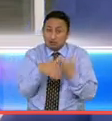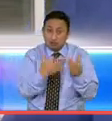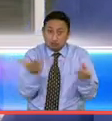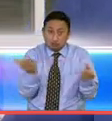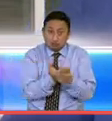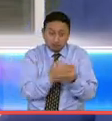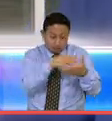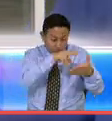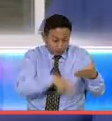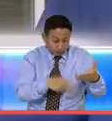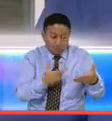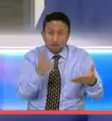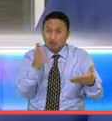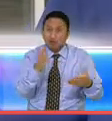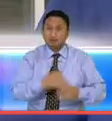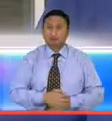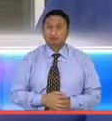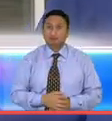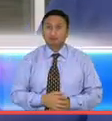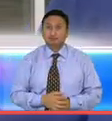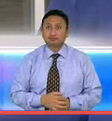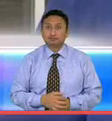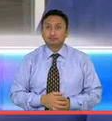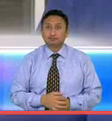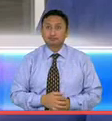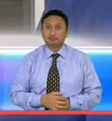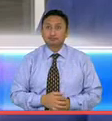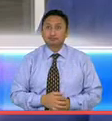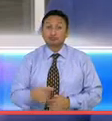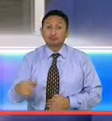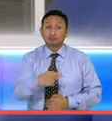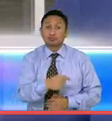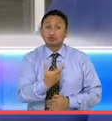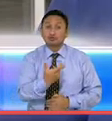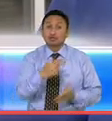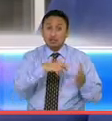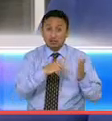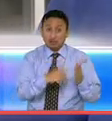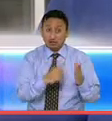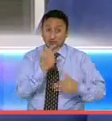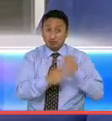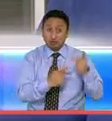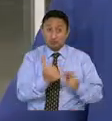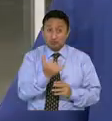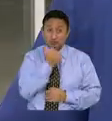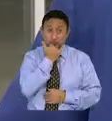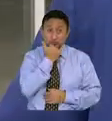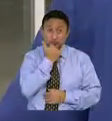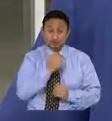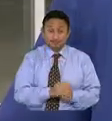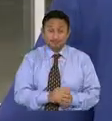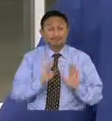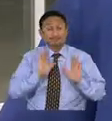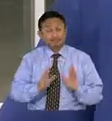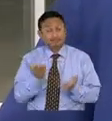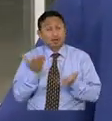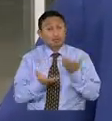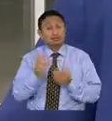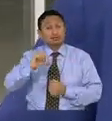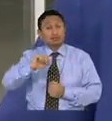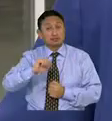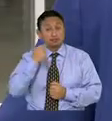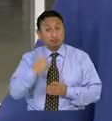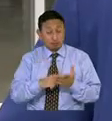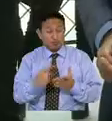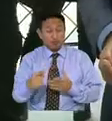documentos judiciales, en todos los expedientes judiciales. ¿Sería fraude procesal? Podría haberse incurrido en algún delito como el